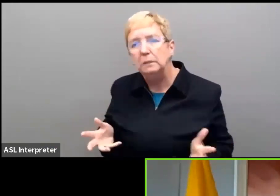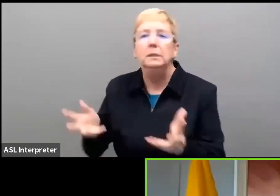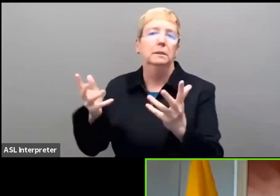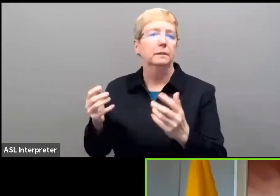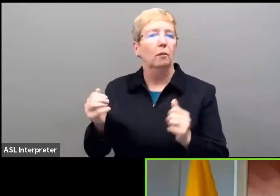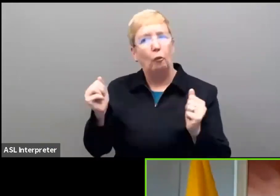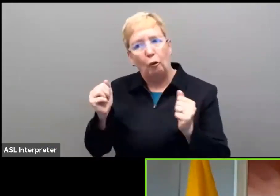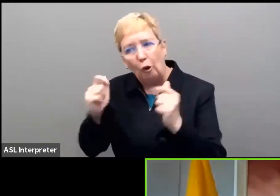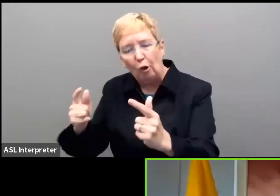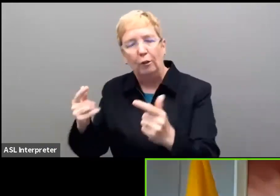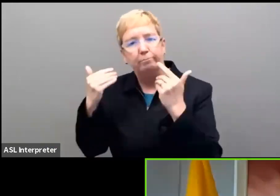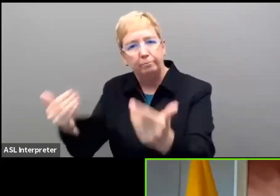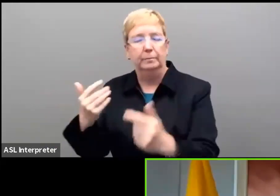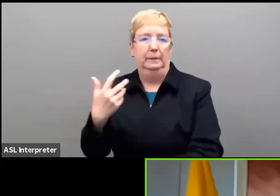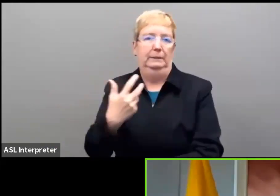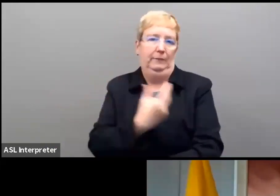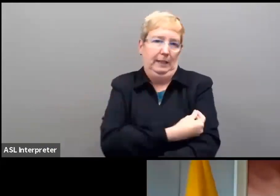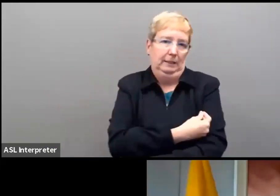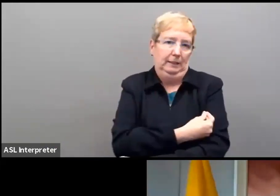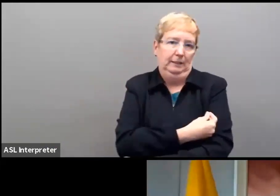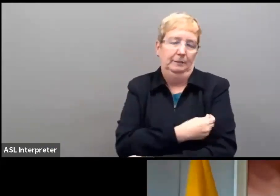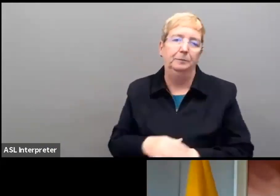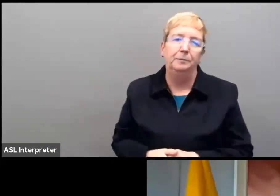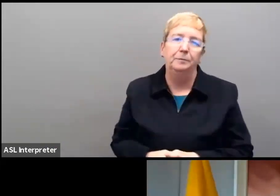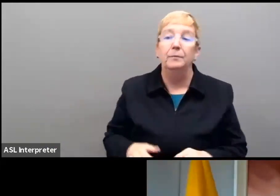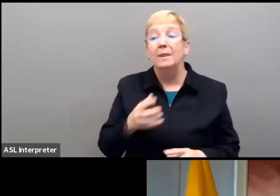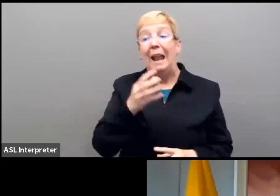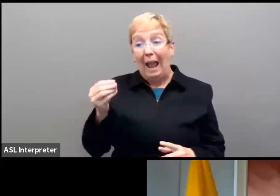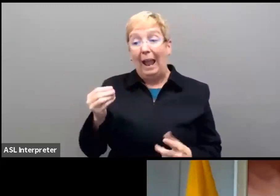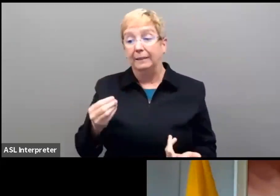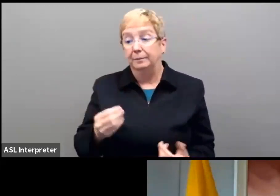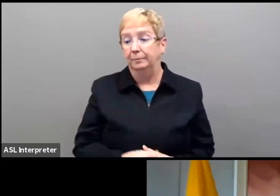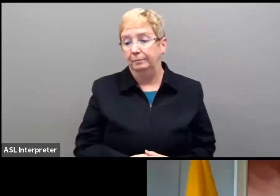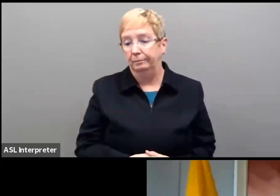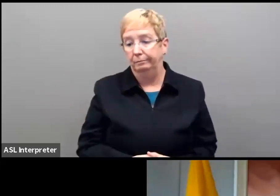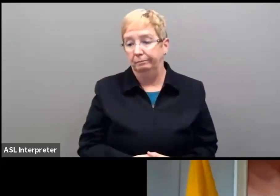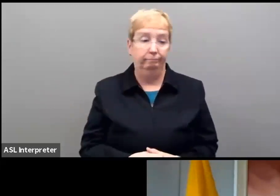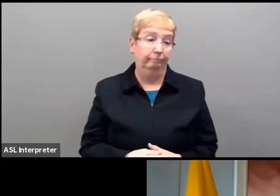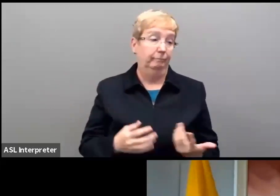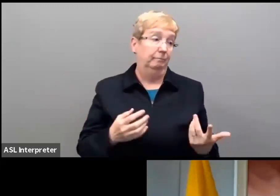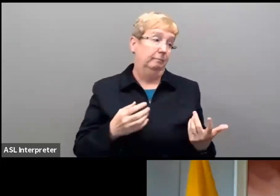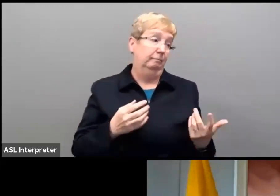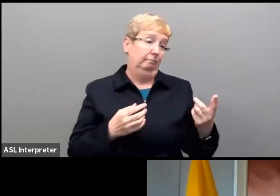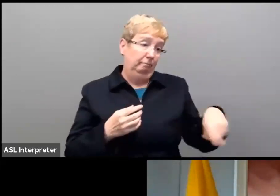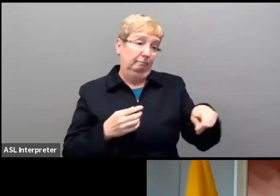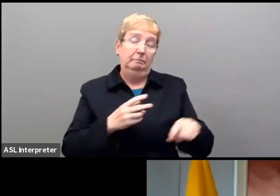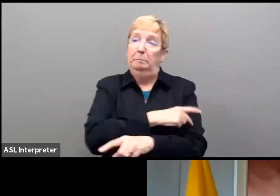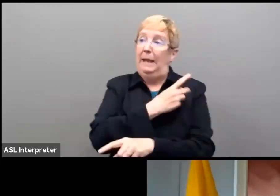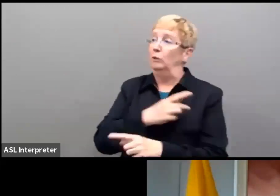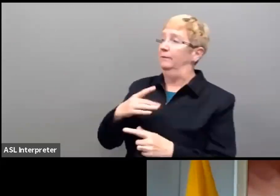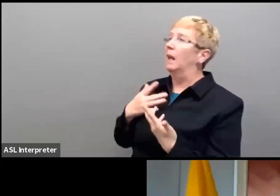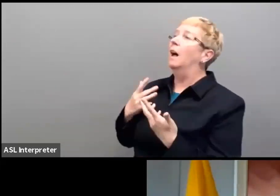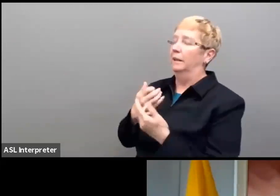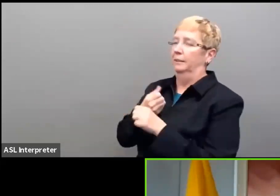formularla. Es una pregunta distinta a la que me hizo la gobernadora. ¿Cuántos trabajadores de servicios de salud no están